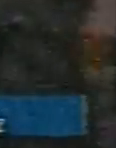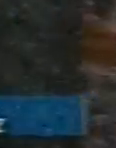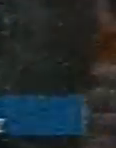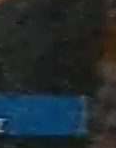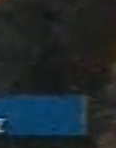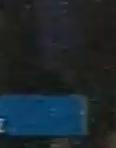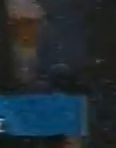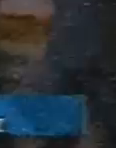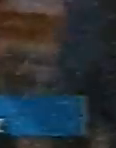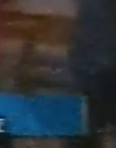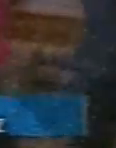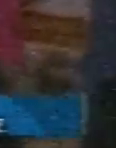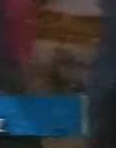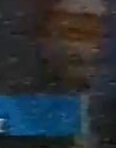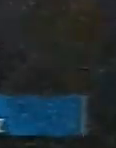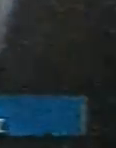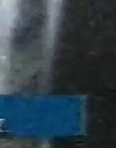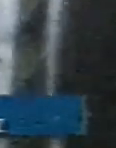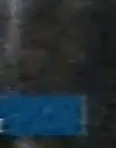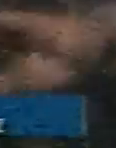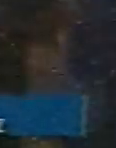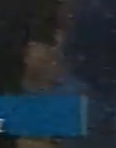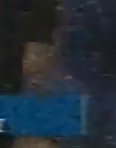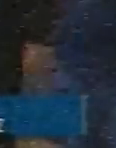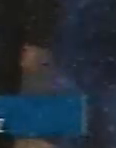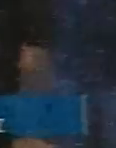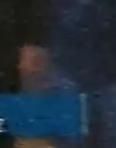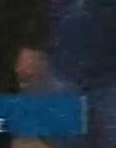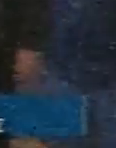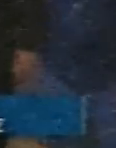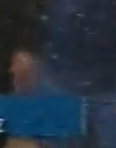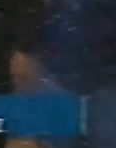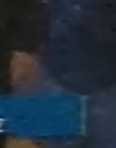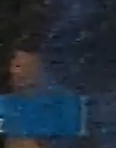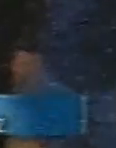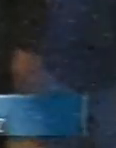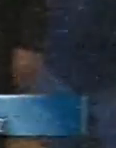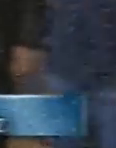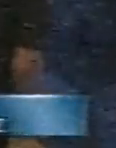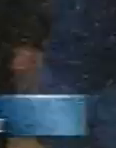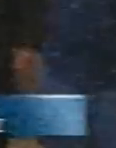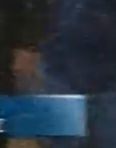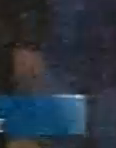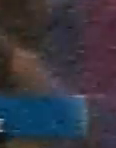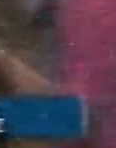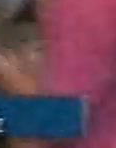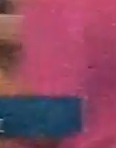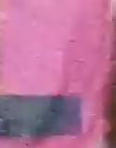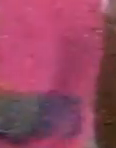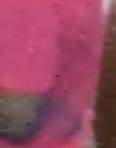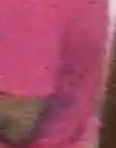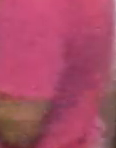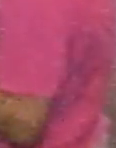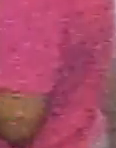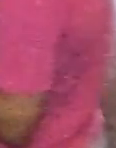alegría muy grande, inmenso, porque bueno, un año más que me toca, en 2012 ya lo viví ya y este año